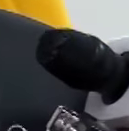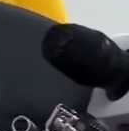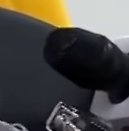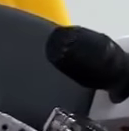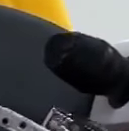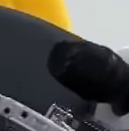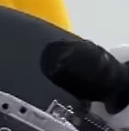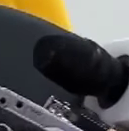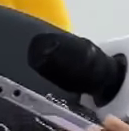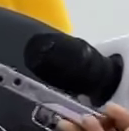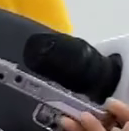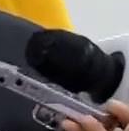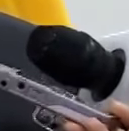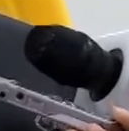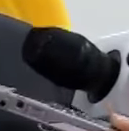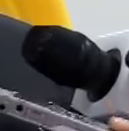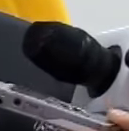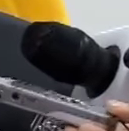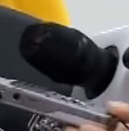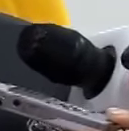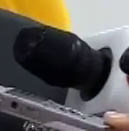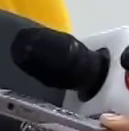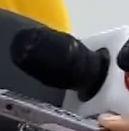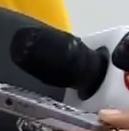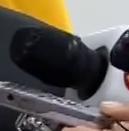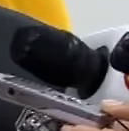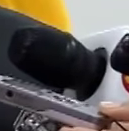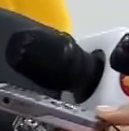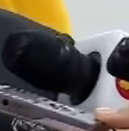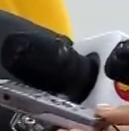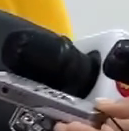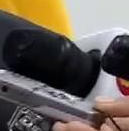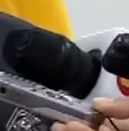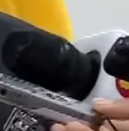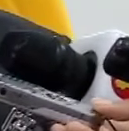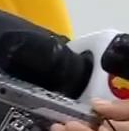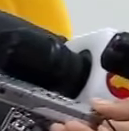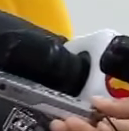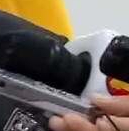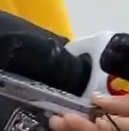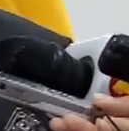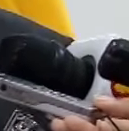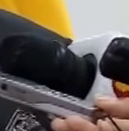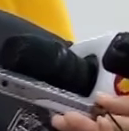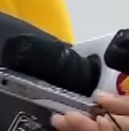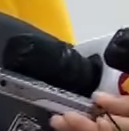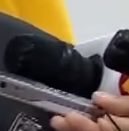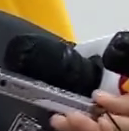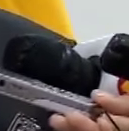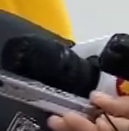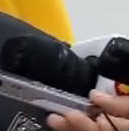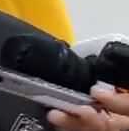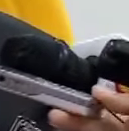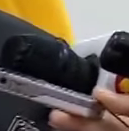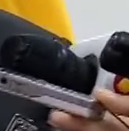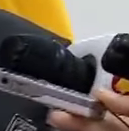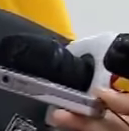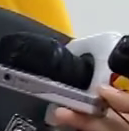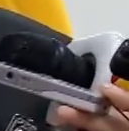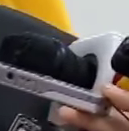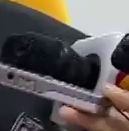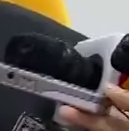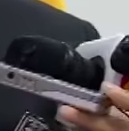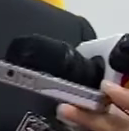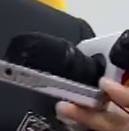de disciplina de la Marina, de 5 personas de la Marina que han considerado que al presidente se lo puede ofender, se lo puede insultar, se le puede decir lo que